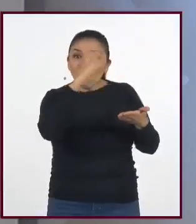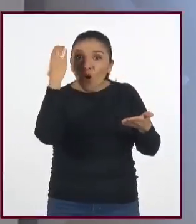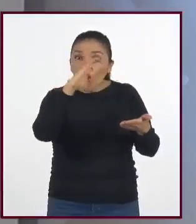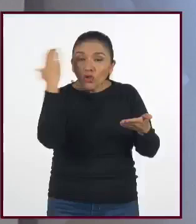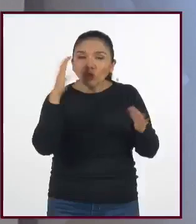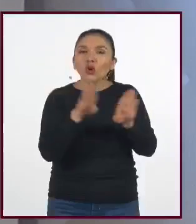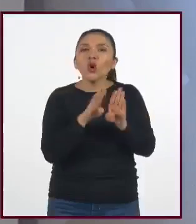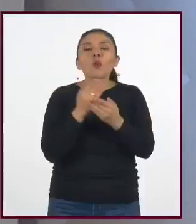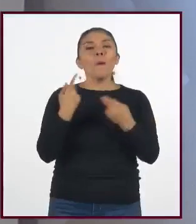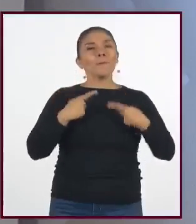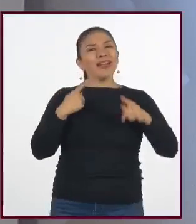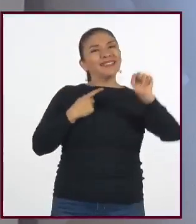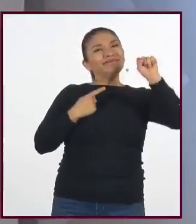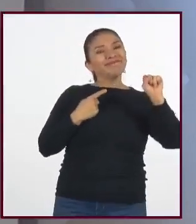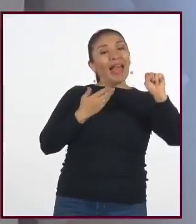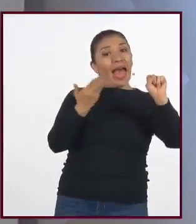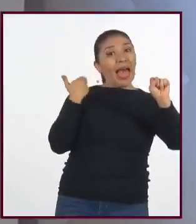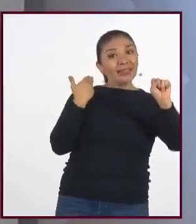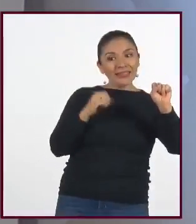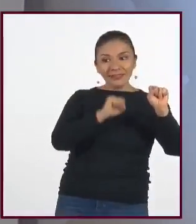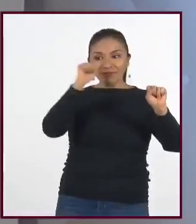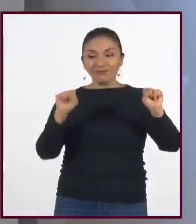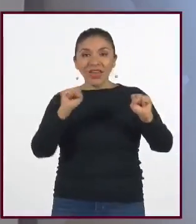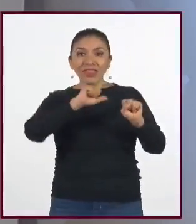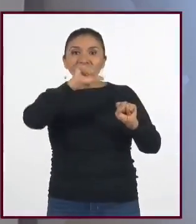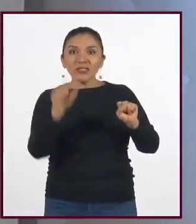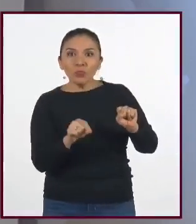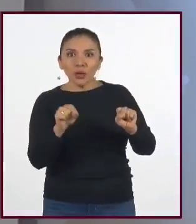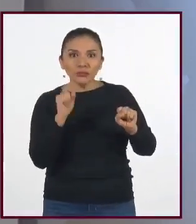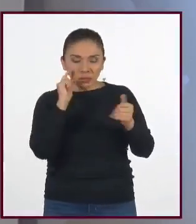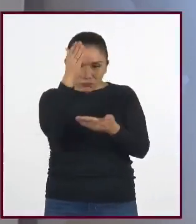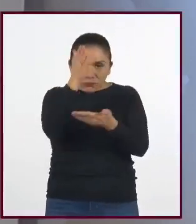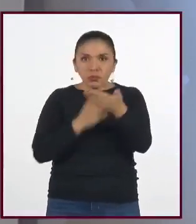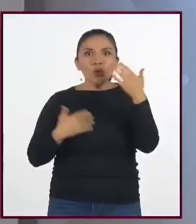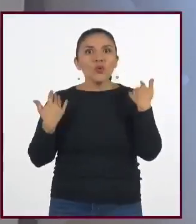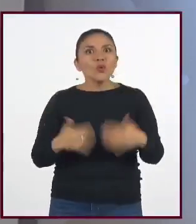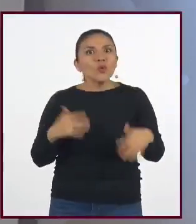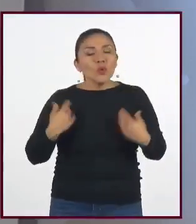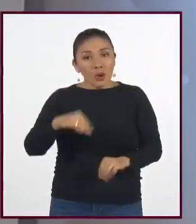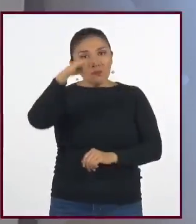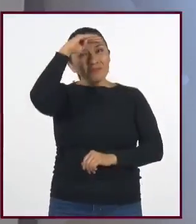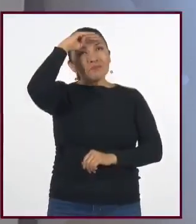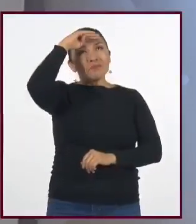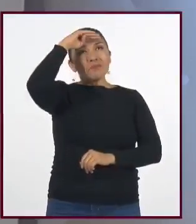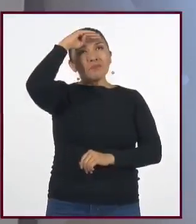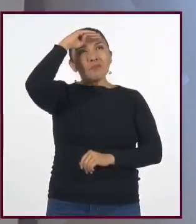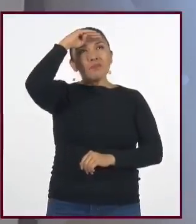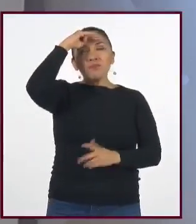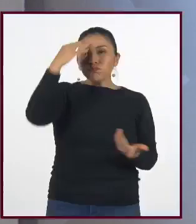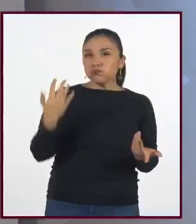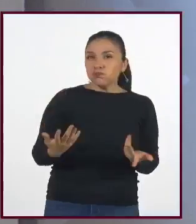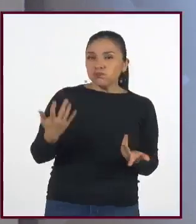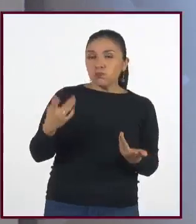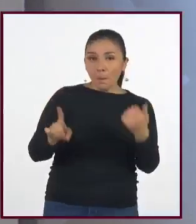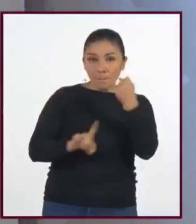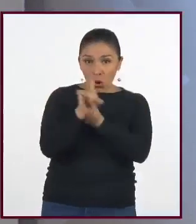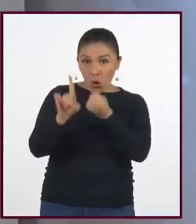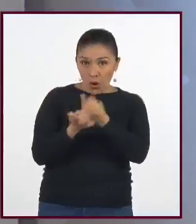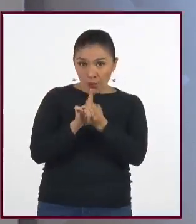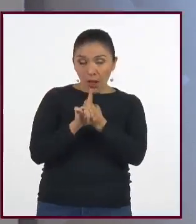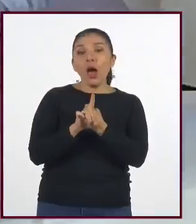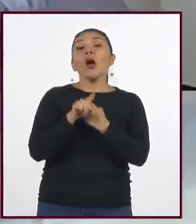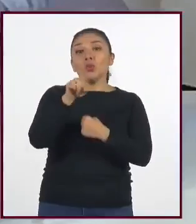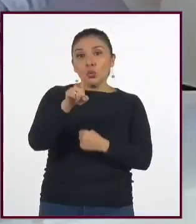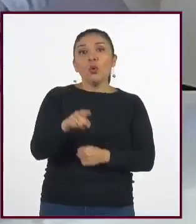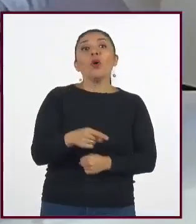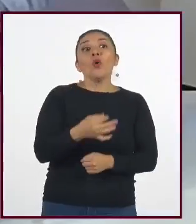antes y del después del consumo de una sustancia. Así es. El problema no es, obviamente, consumirlo es malo,